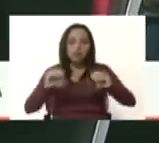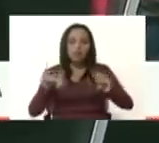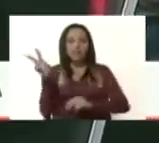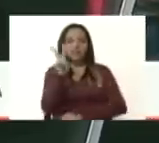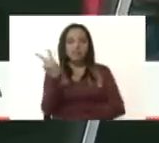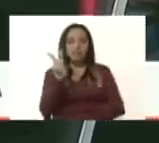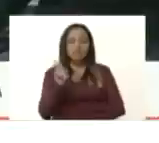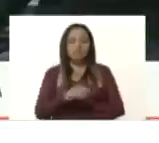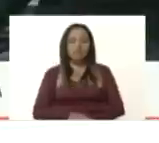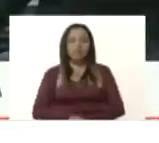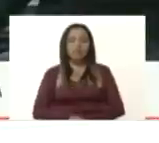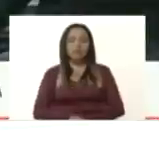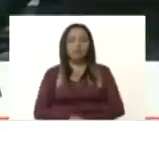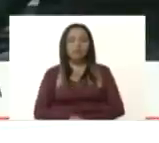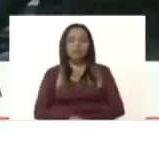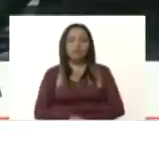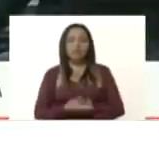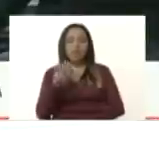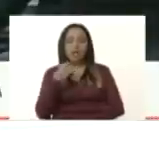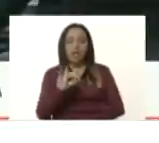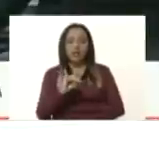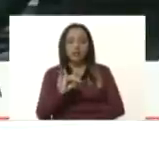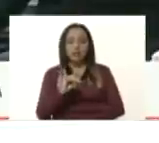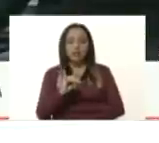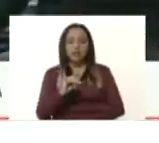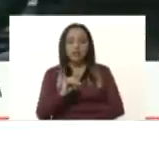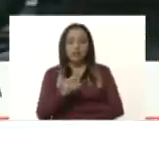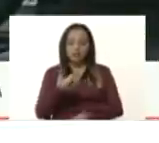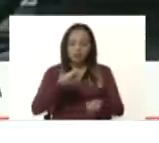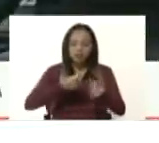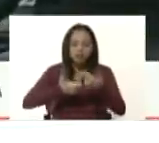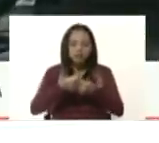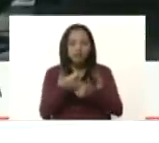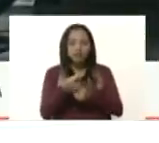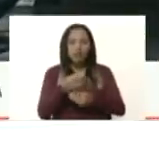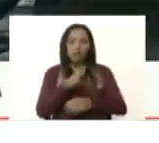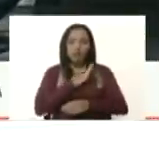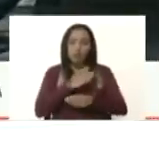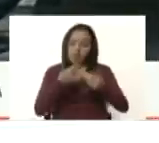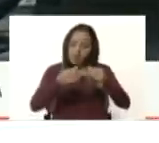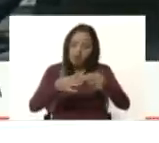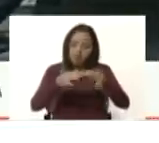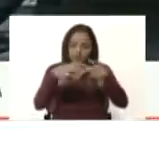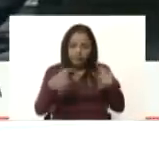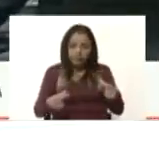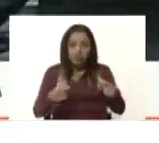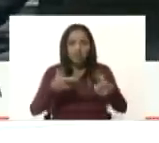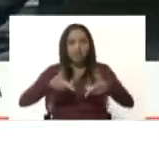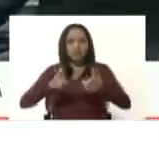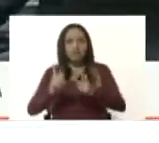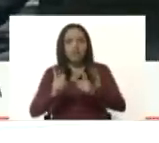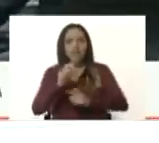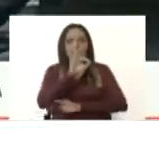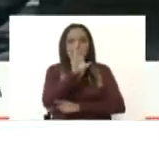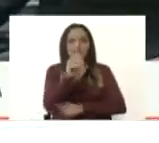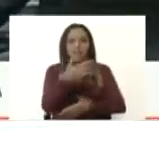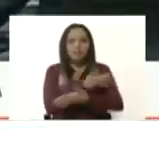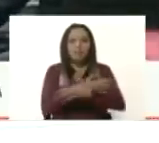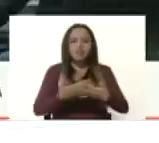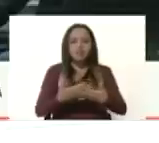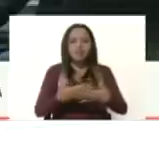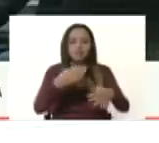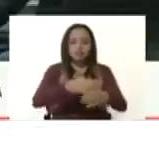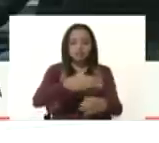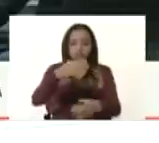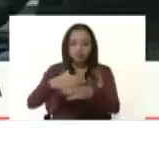una reserva física, líquida, material, disponible de 30 millones de